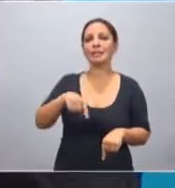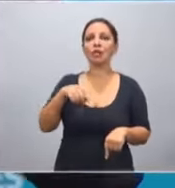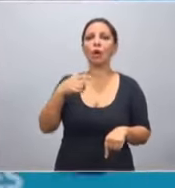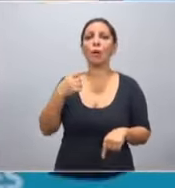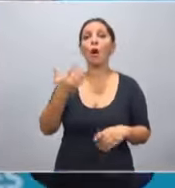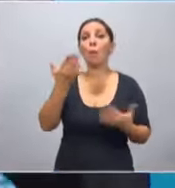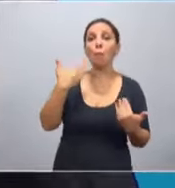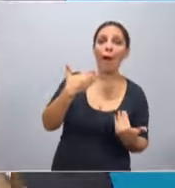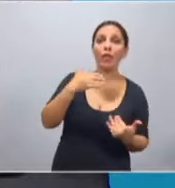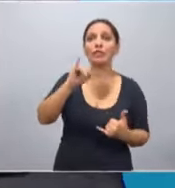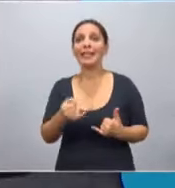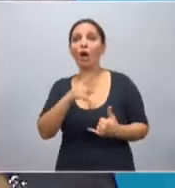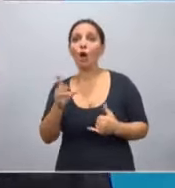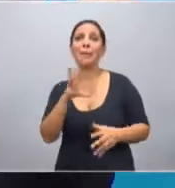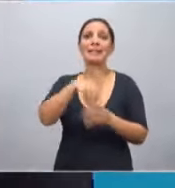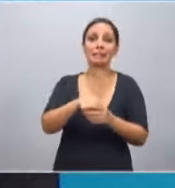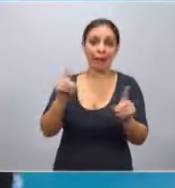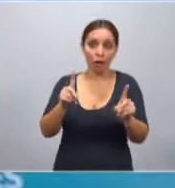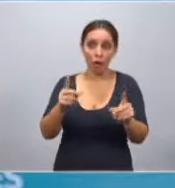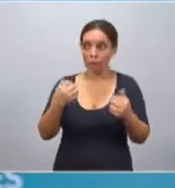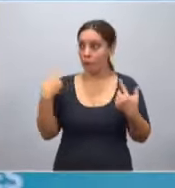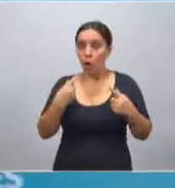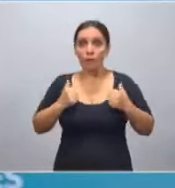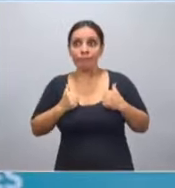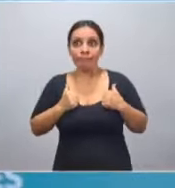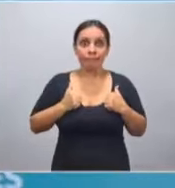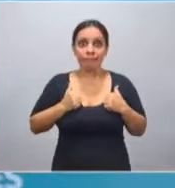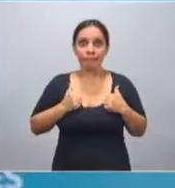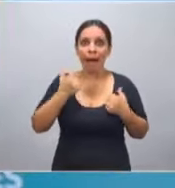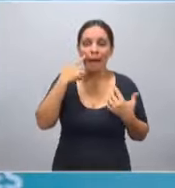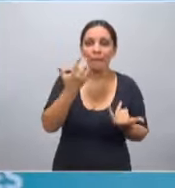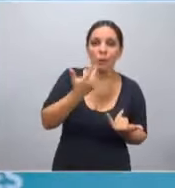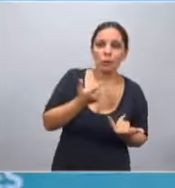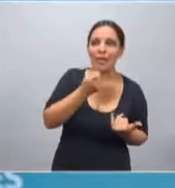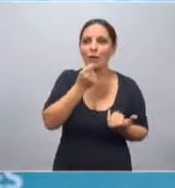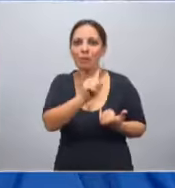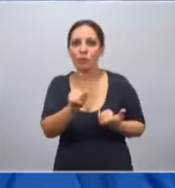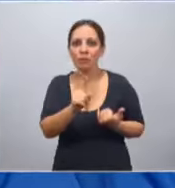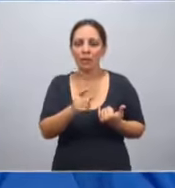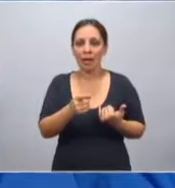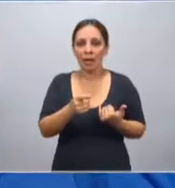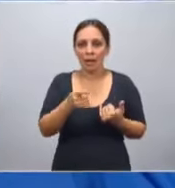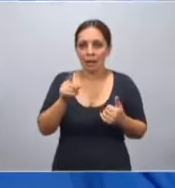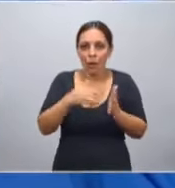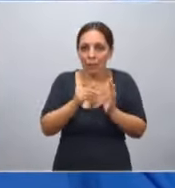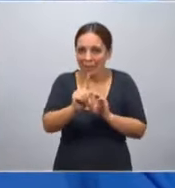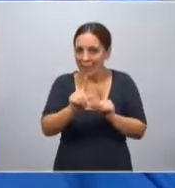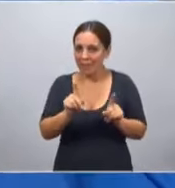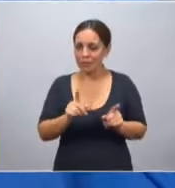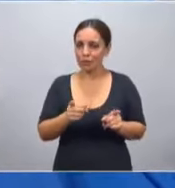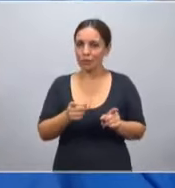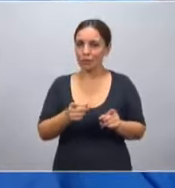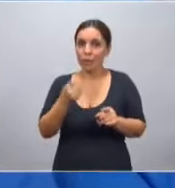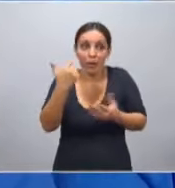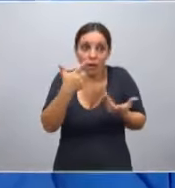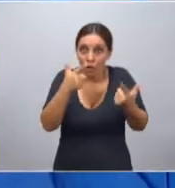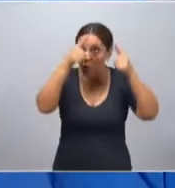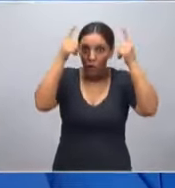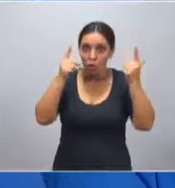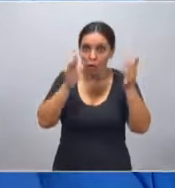a ver si me copa o no me copa si me gusta o no me gusta Si mi librito el que me leí vaya a saber en qué facultad porque no